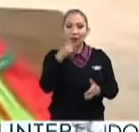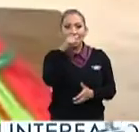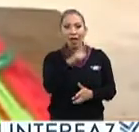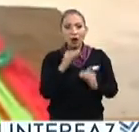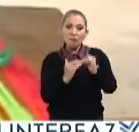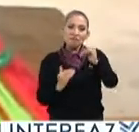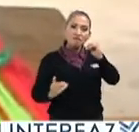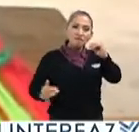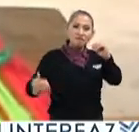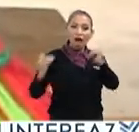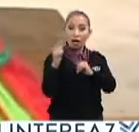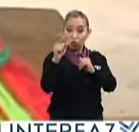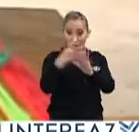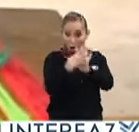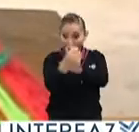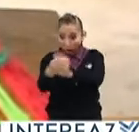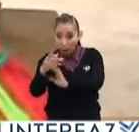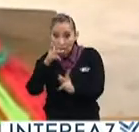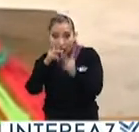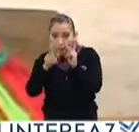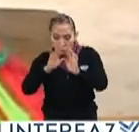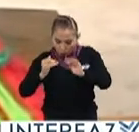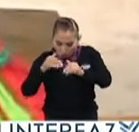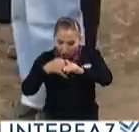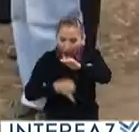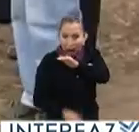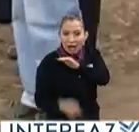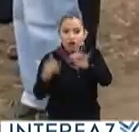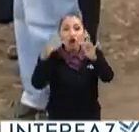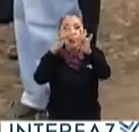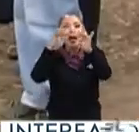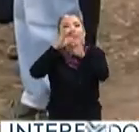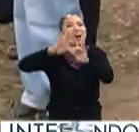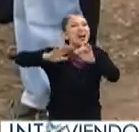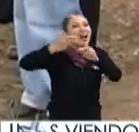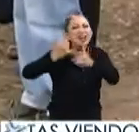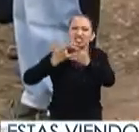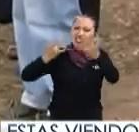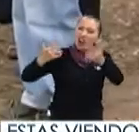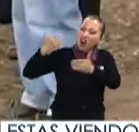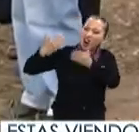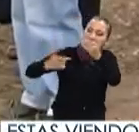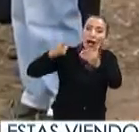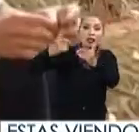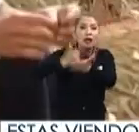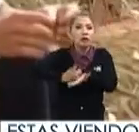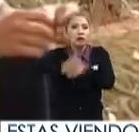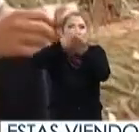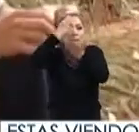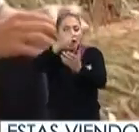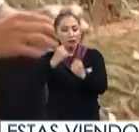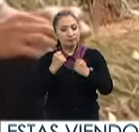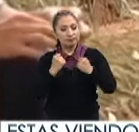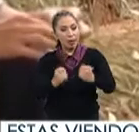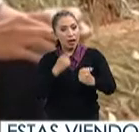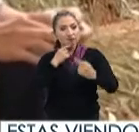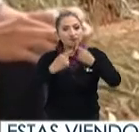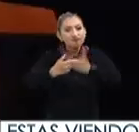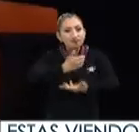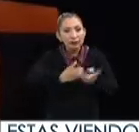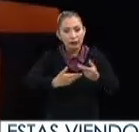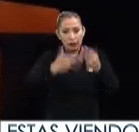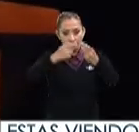va más allá de la mera transmisión de palabras, que nos conecta con nuestro origen y que es un instrumento de poder y